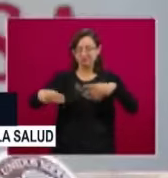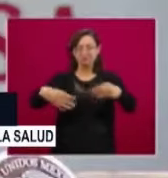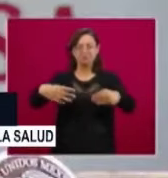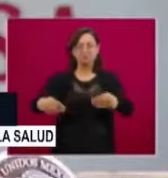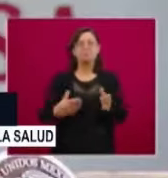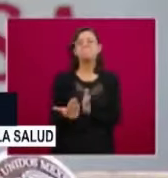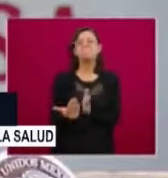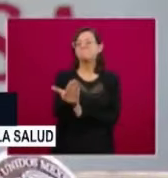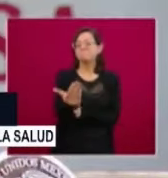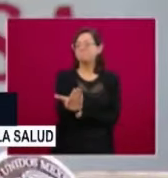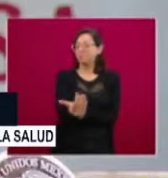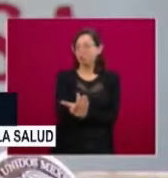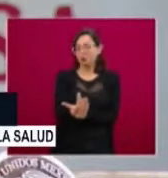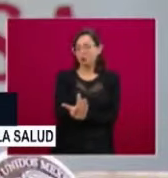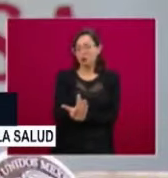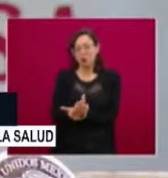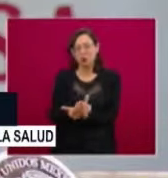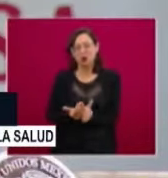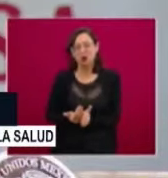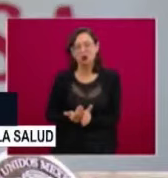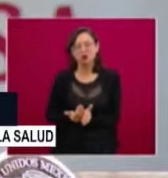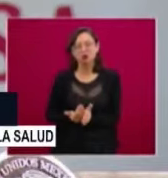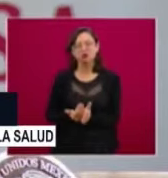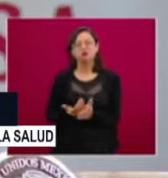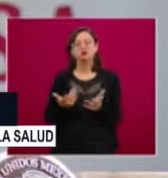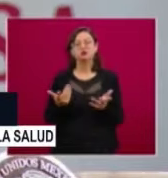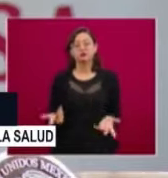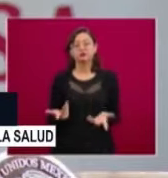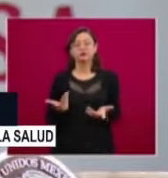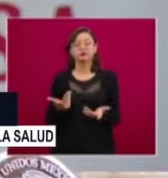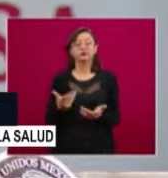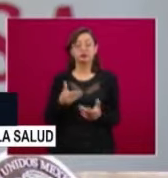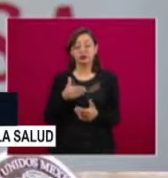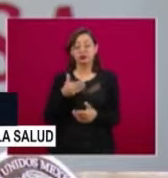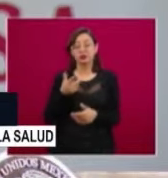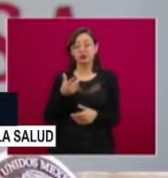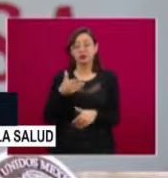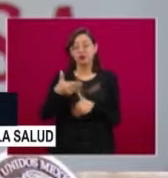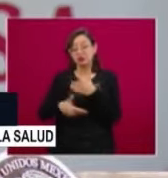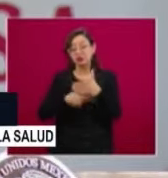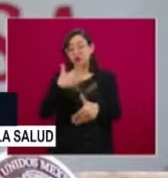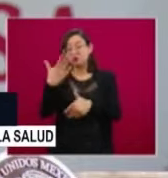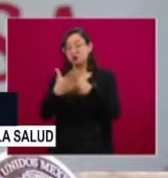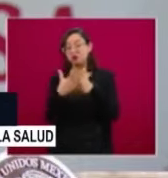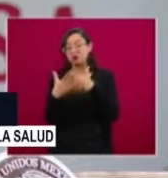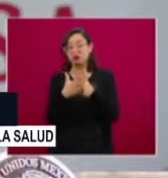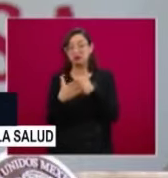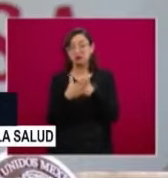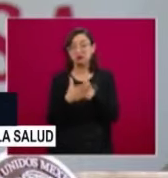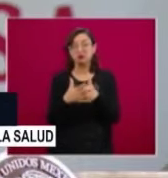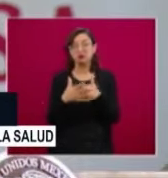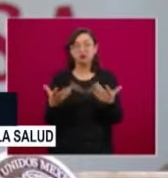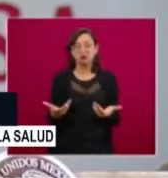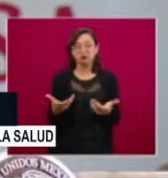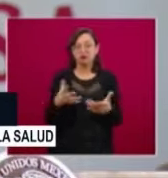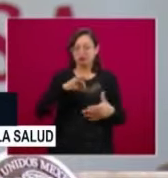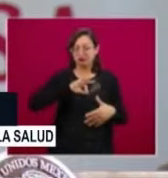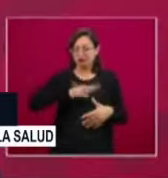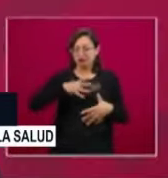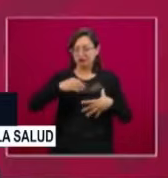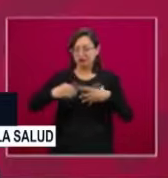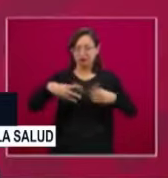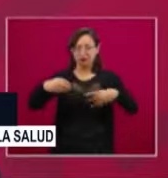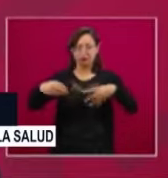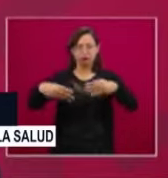ser atendida pero la gente no hace caso ayer lo decía el propio secretario de salud le decía se está relajando